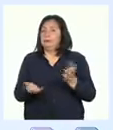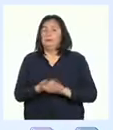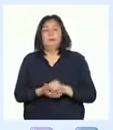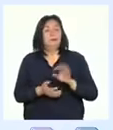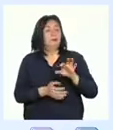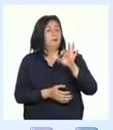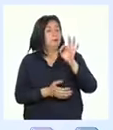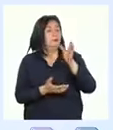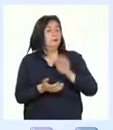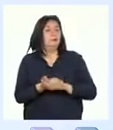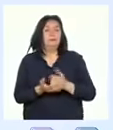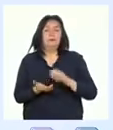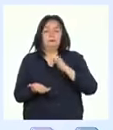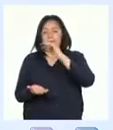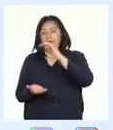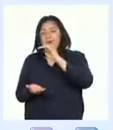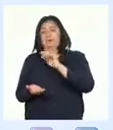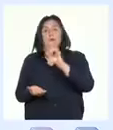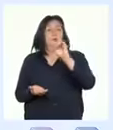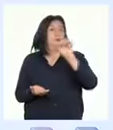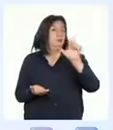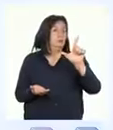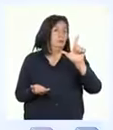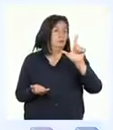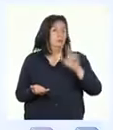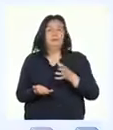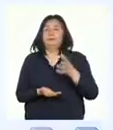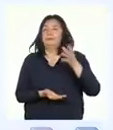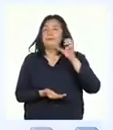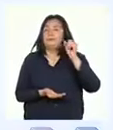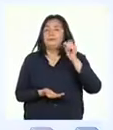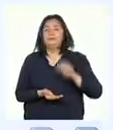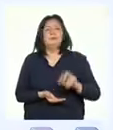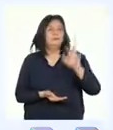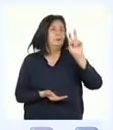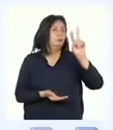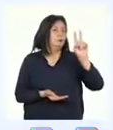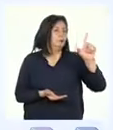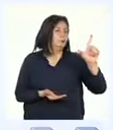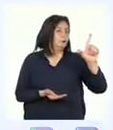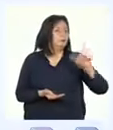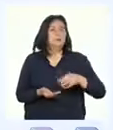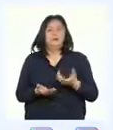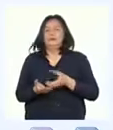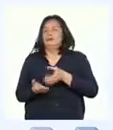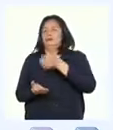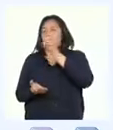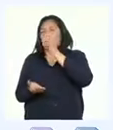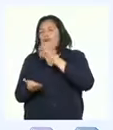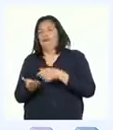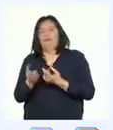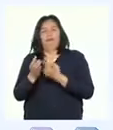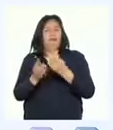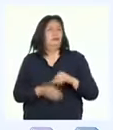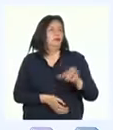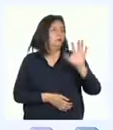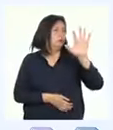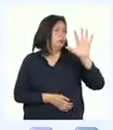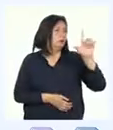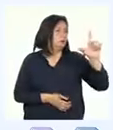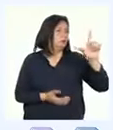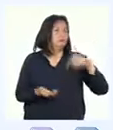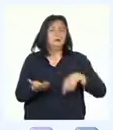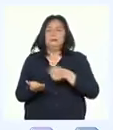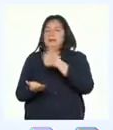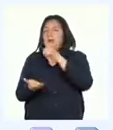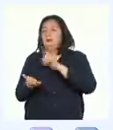que encontramos frascos con 1 litro de leche, 2 litros de jugo o 5 litros de agua. Pero